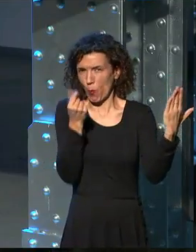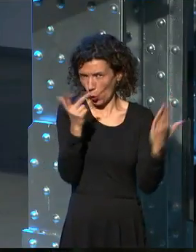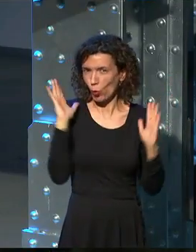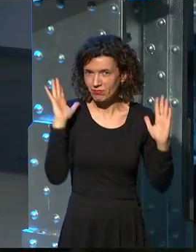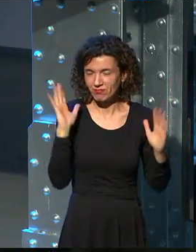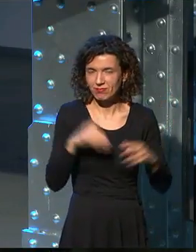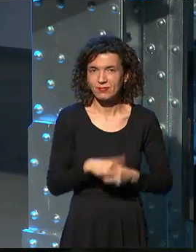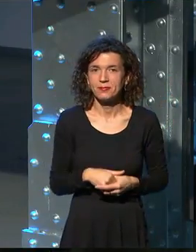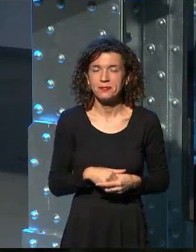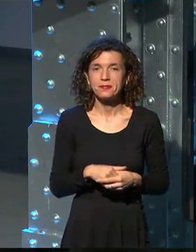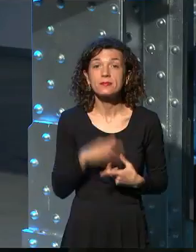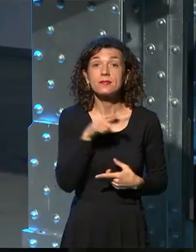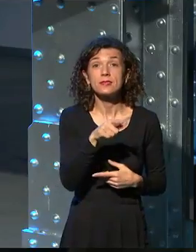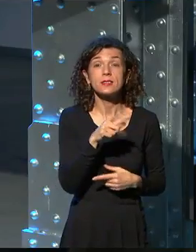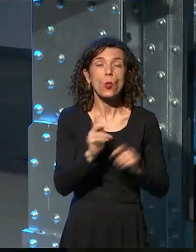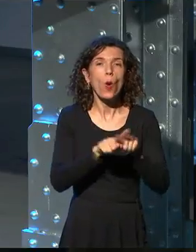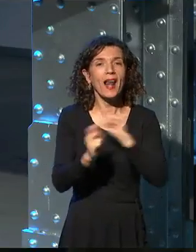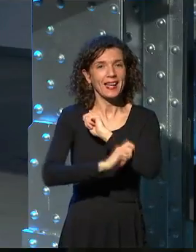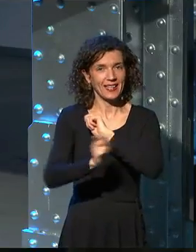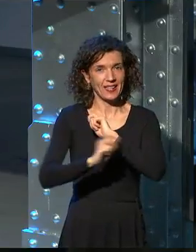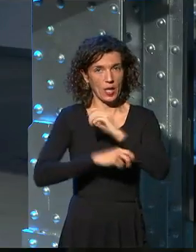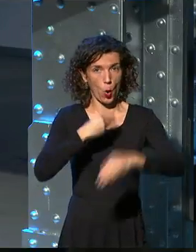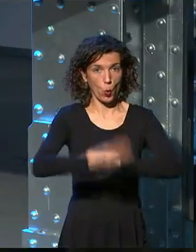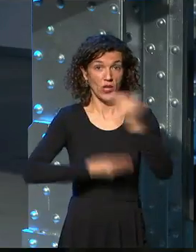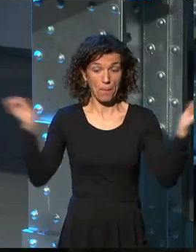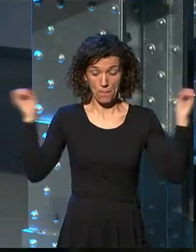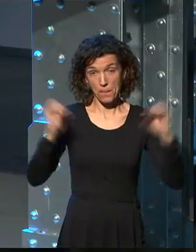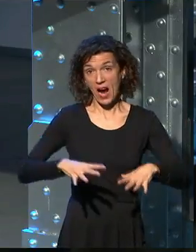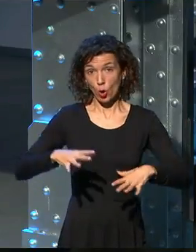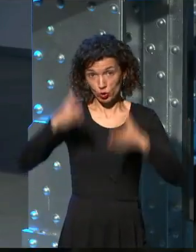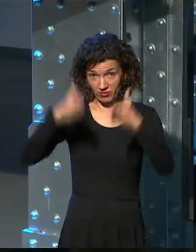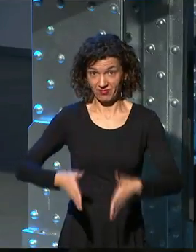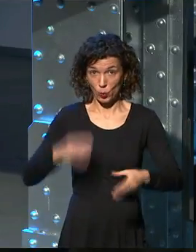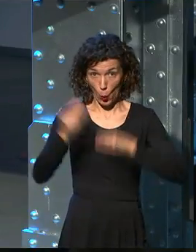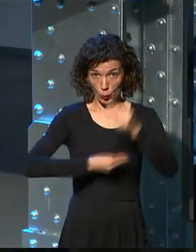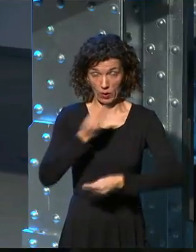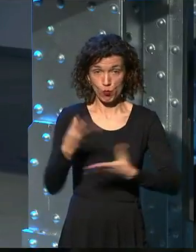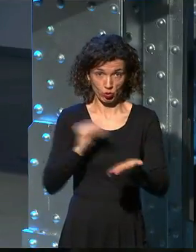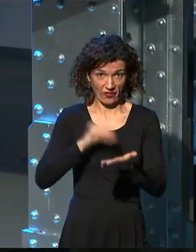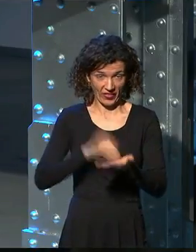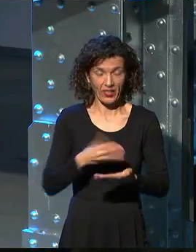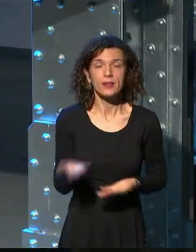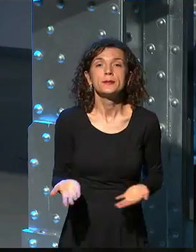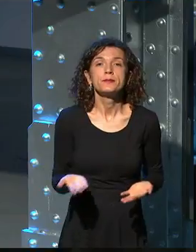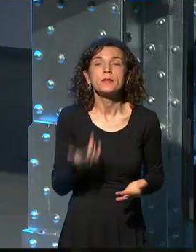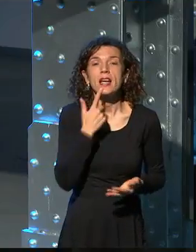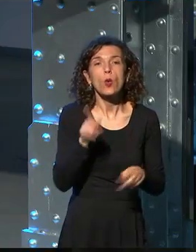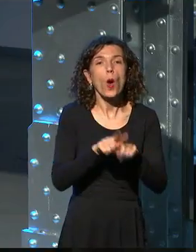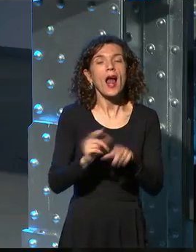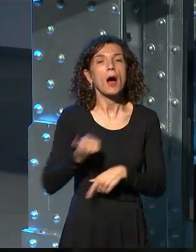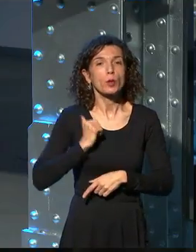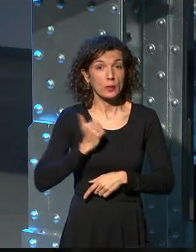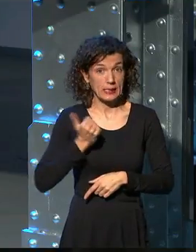pensamos. Y esta es una estrategia que también utilizan los magos a menudo, el